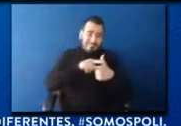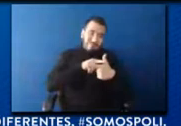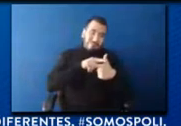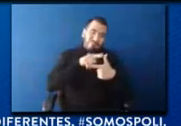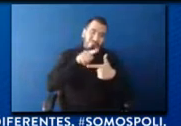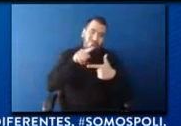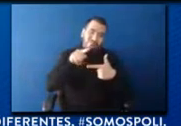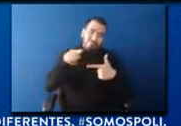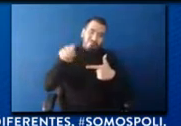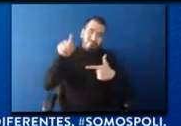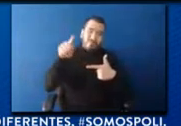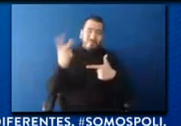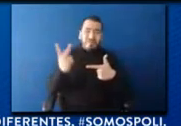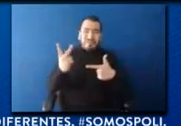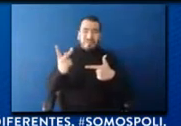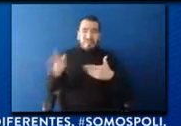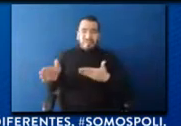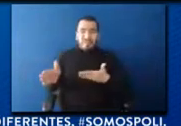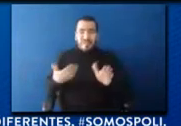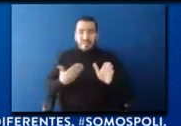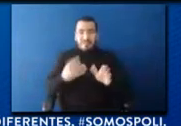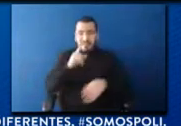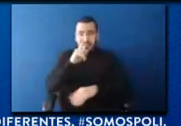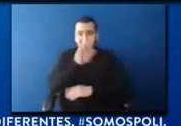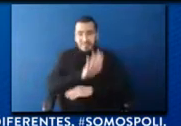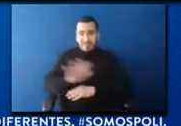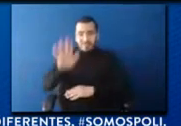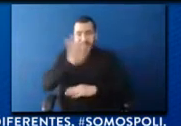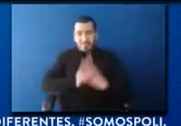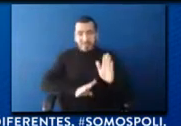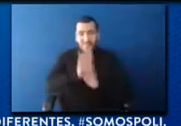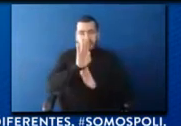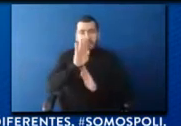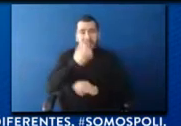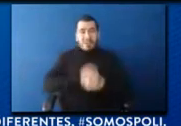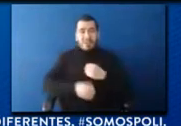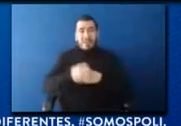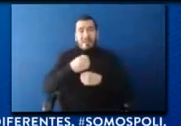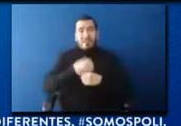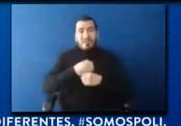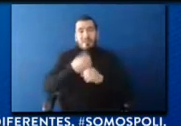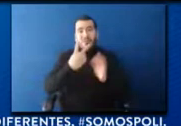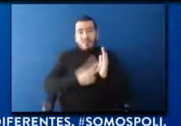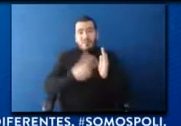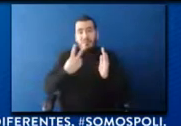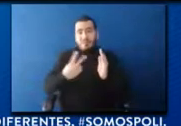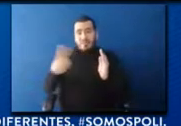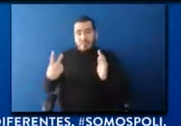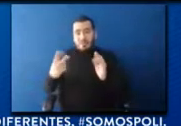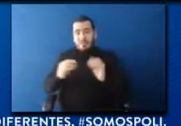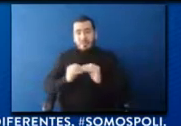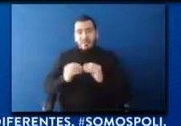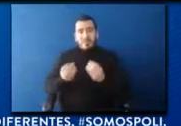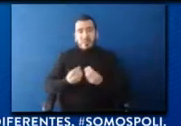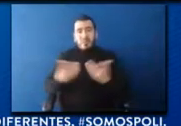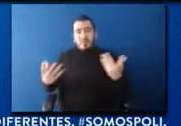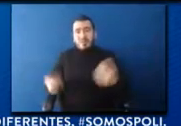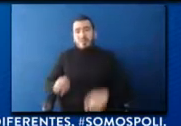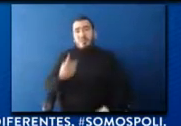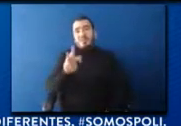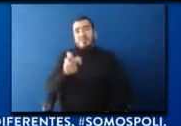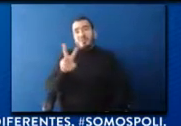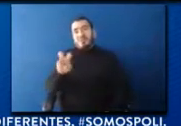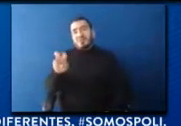la meta del Plan Nacional de Desarrollo para el año 2022 era el 85%. Hoy ya está cumplida esa meta y la